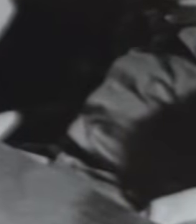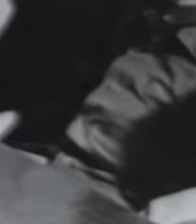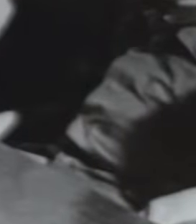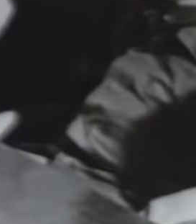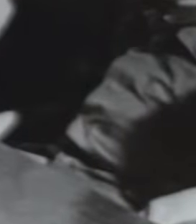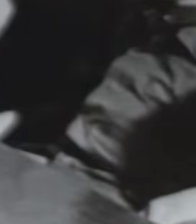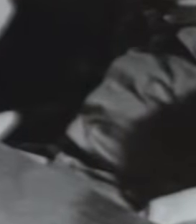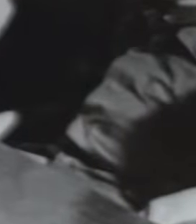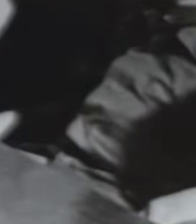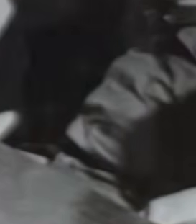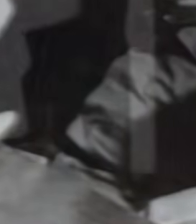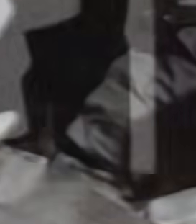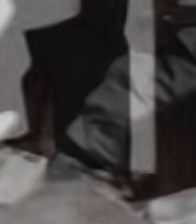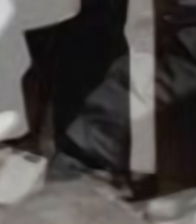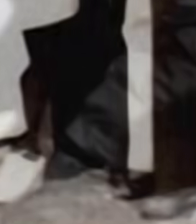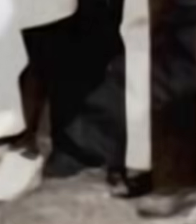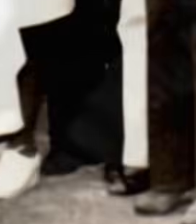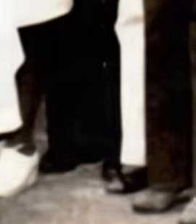Solo el amor